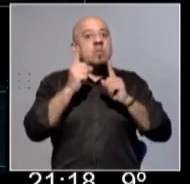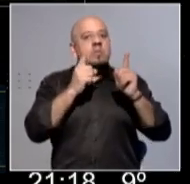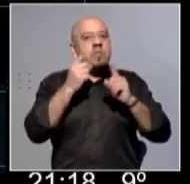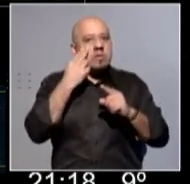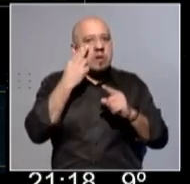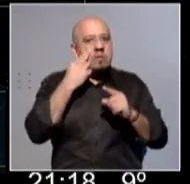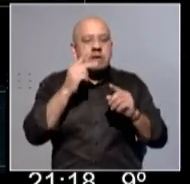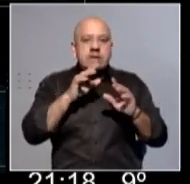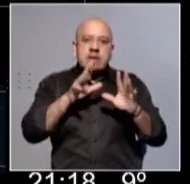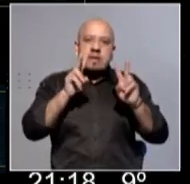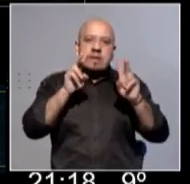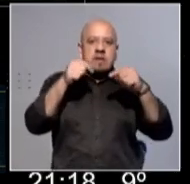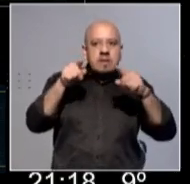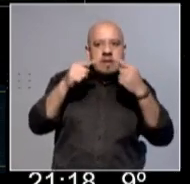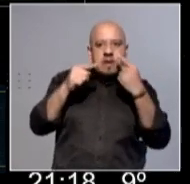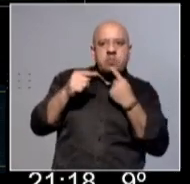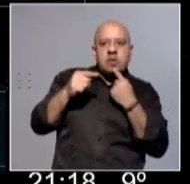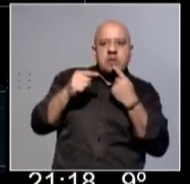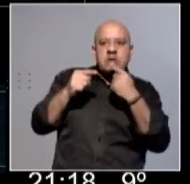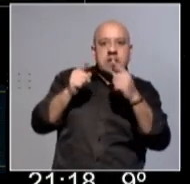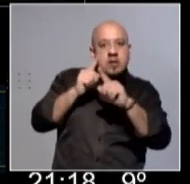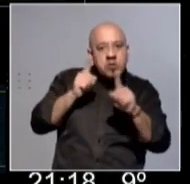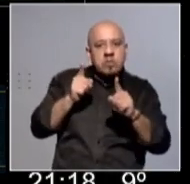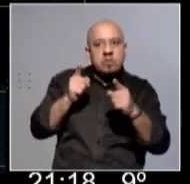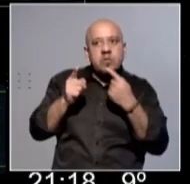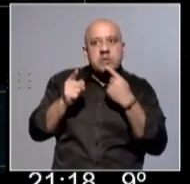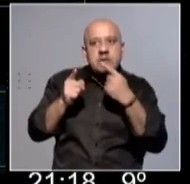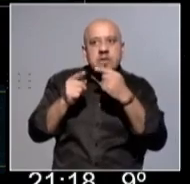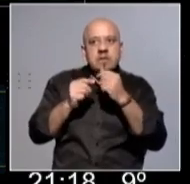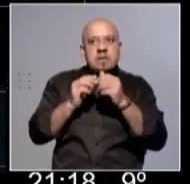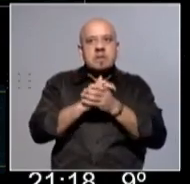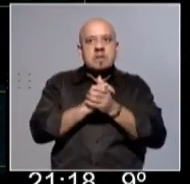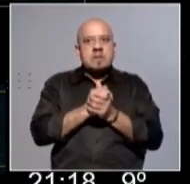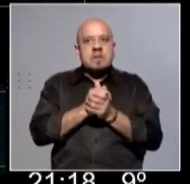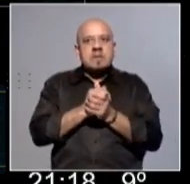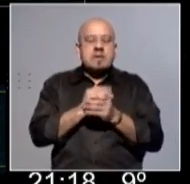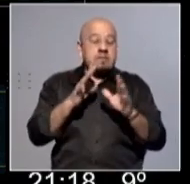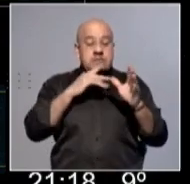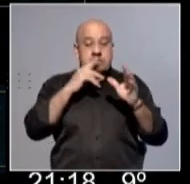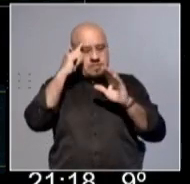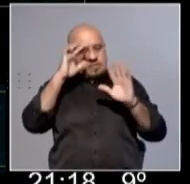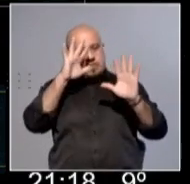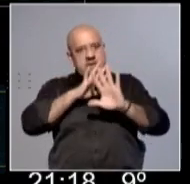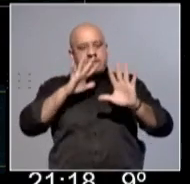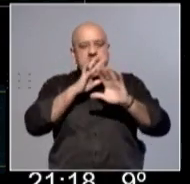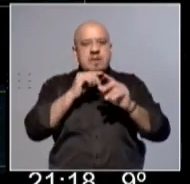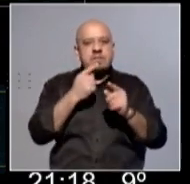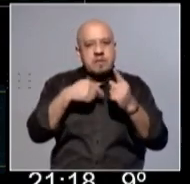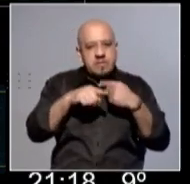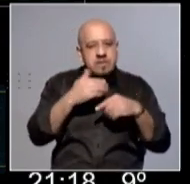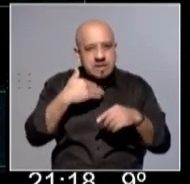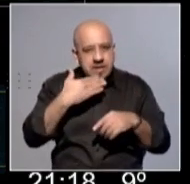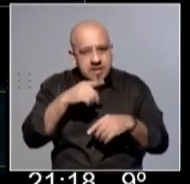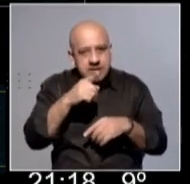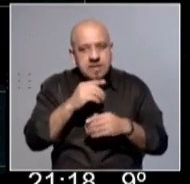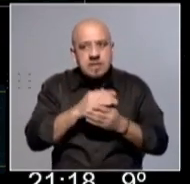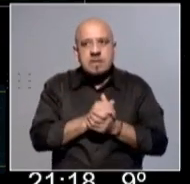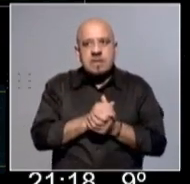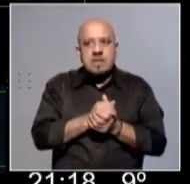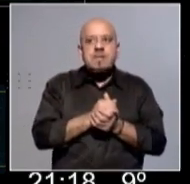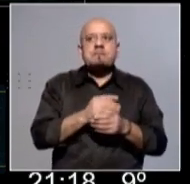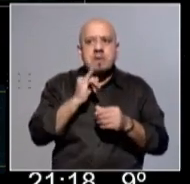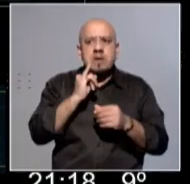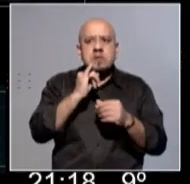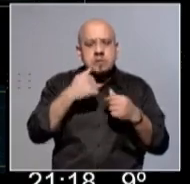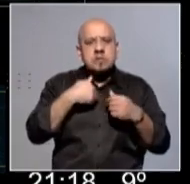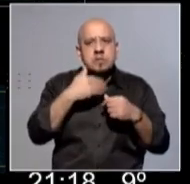mirada no politizada de la política, justamente? Bueno, es un poco entreverada la pregunta, no sé si me seguiste. No, pero sí, te lo entendí perfectamente porque